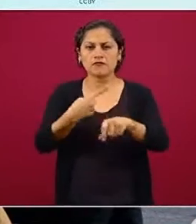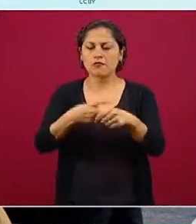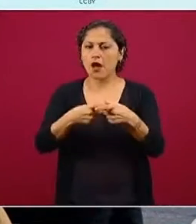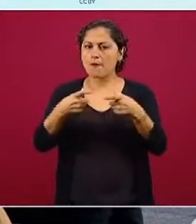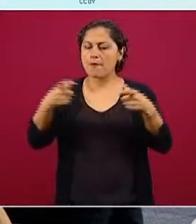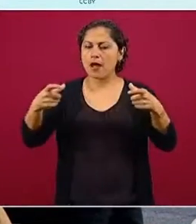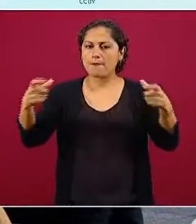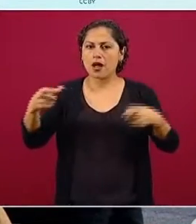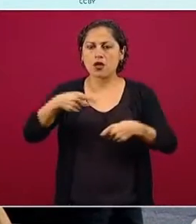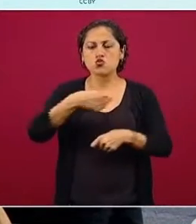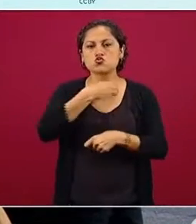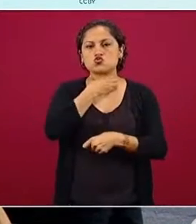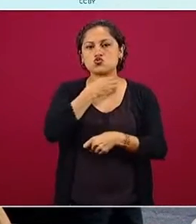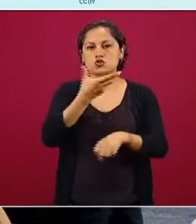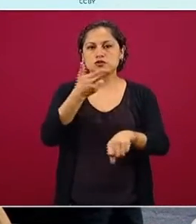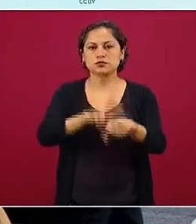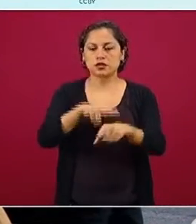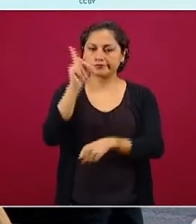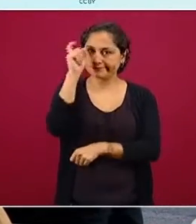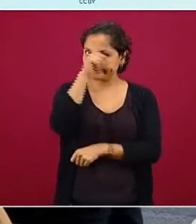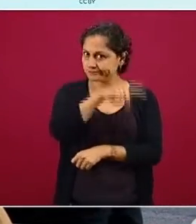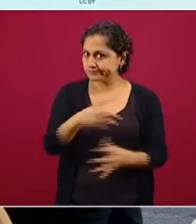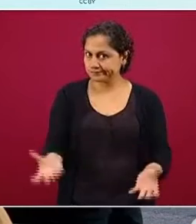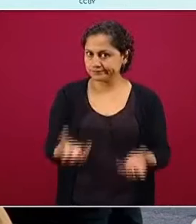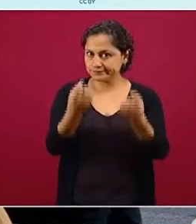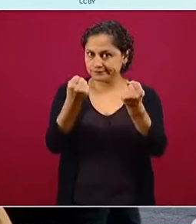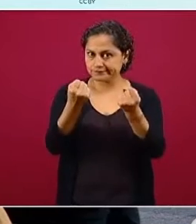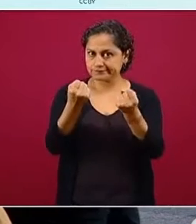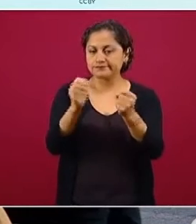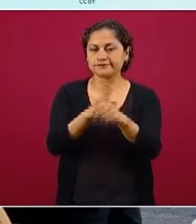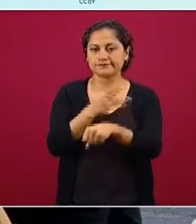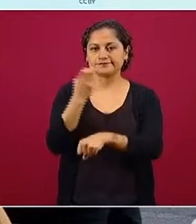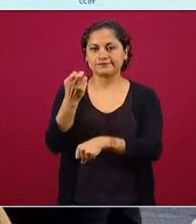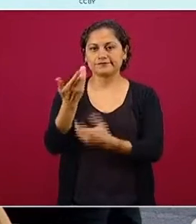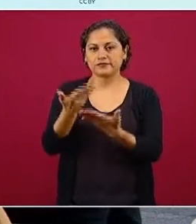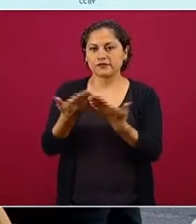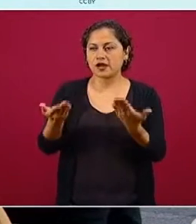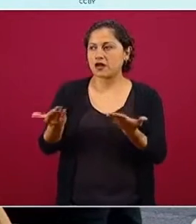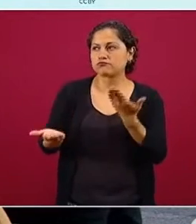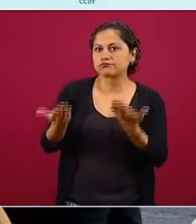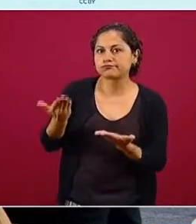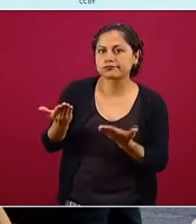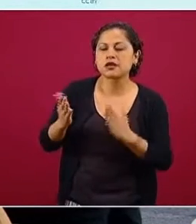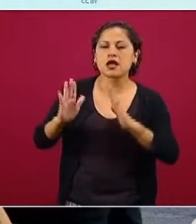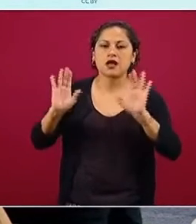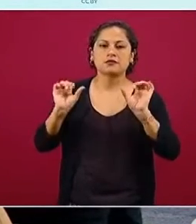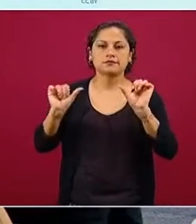expandida del Sistema Nacional de Salud. Vamos a ver otro enfoque.